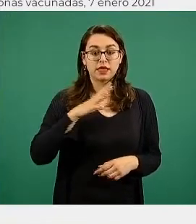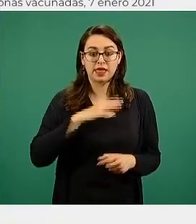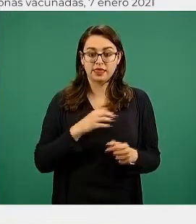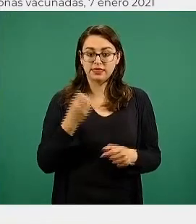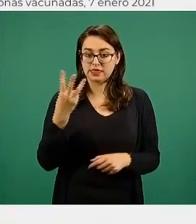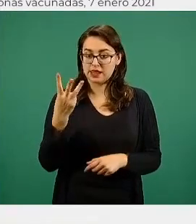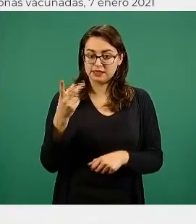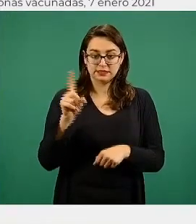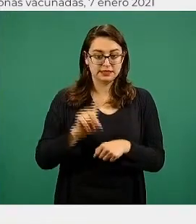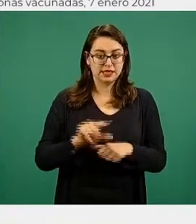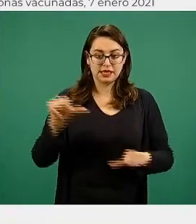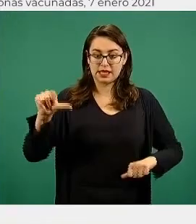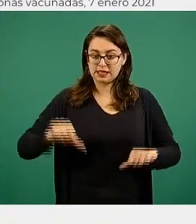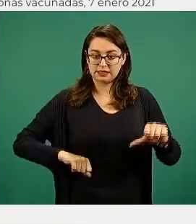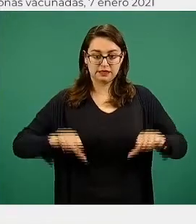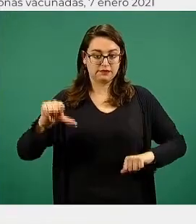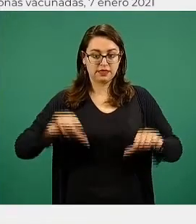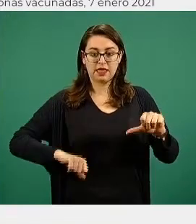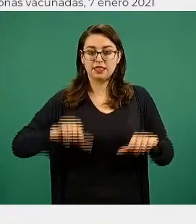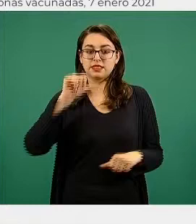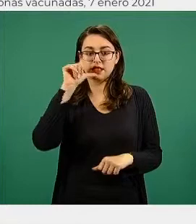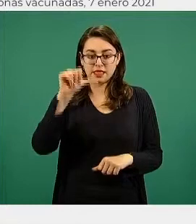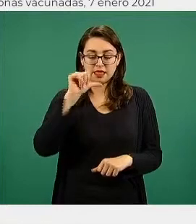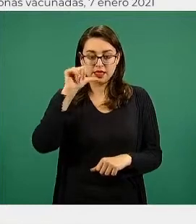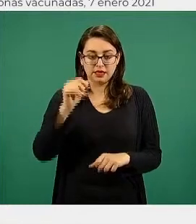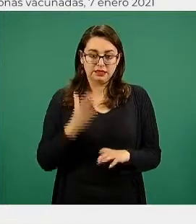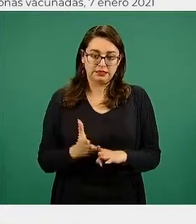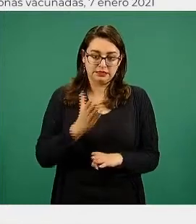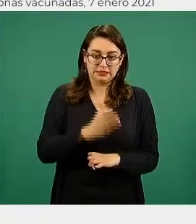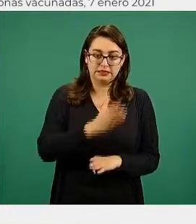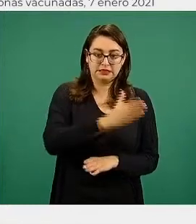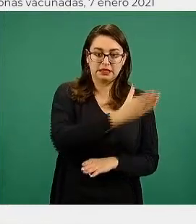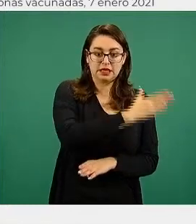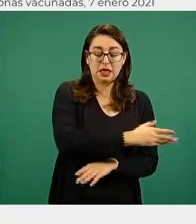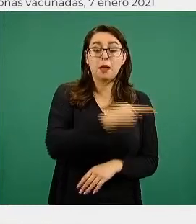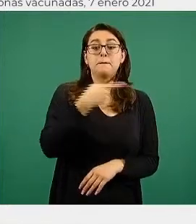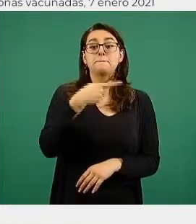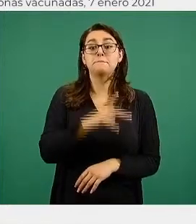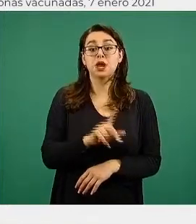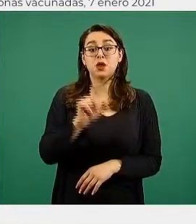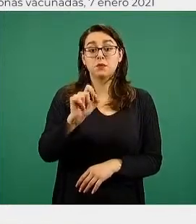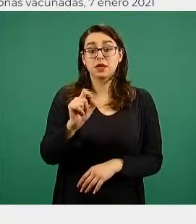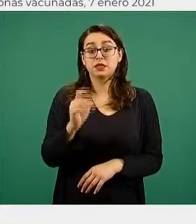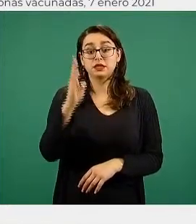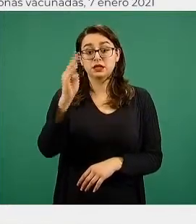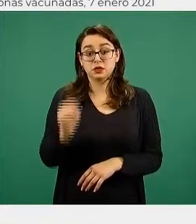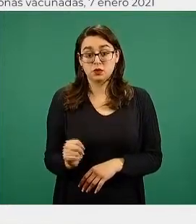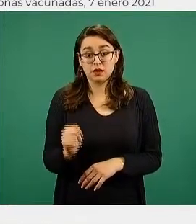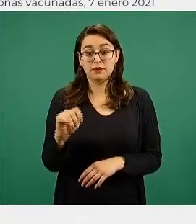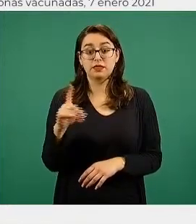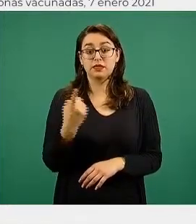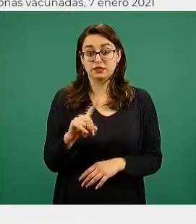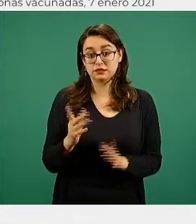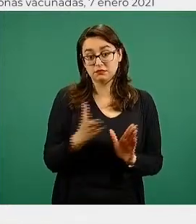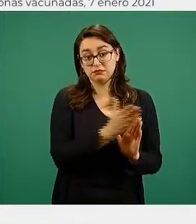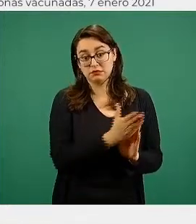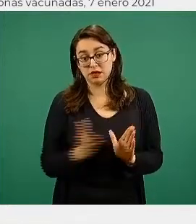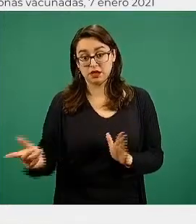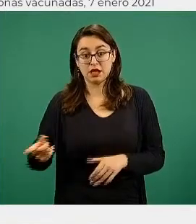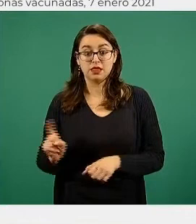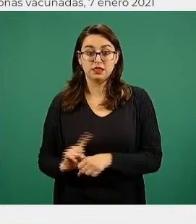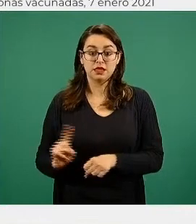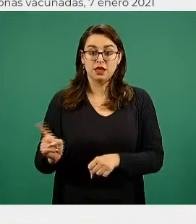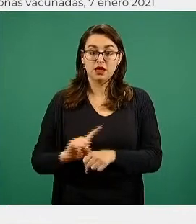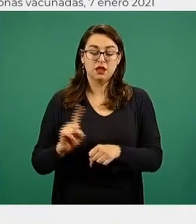general a partir del 29 de diciembre, más de 4,000 personas básicamente